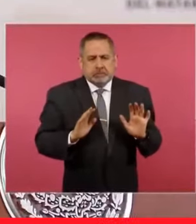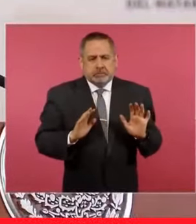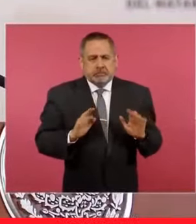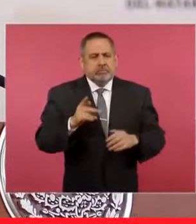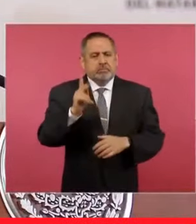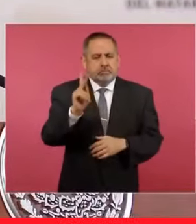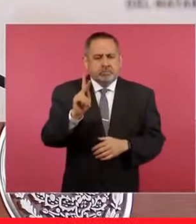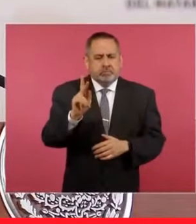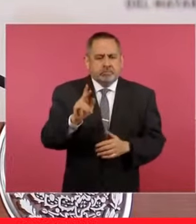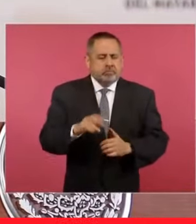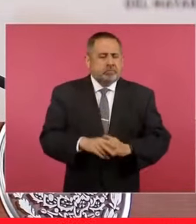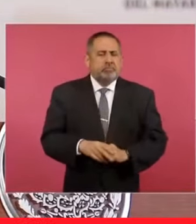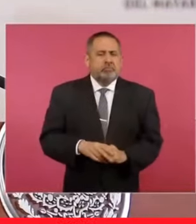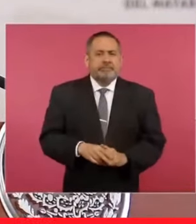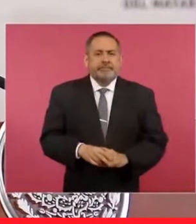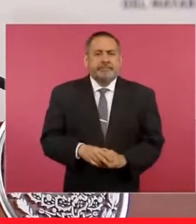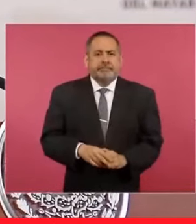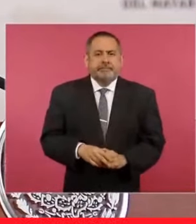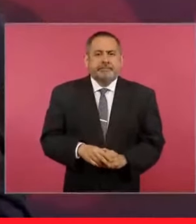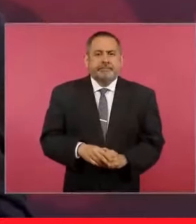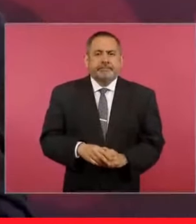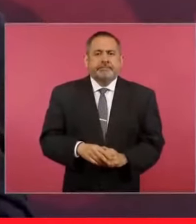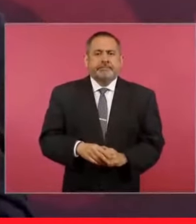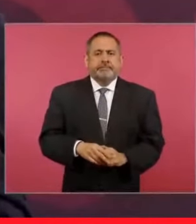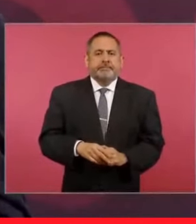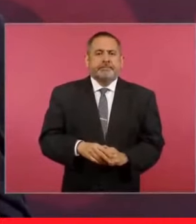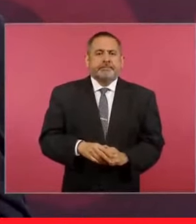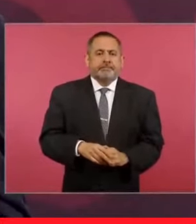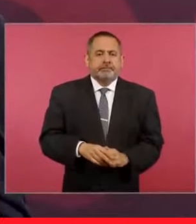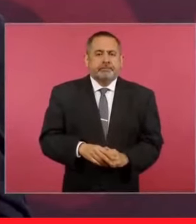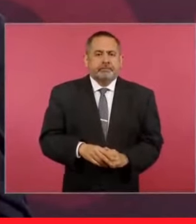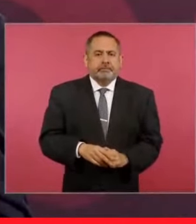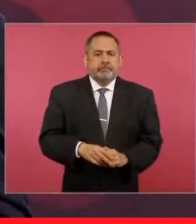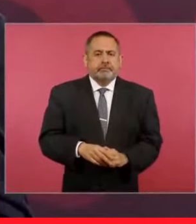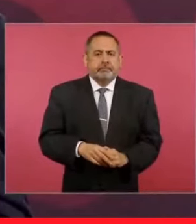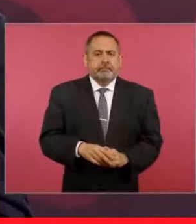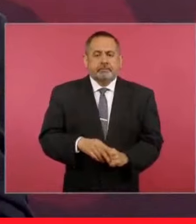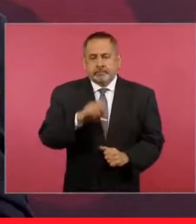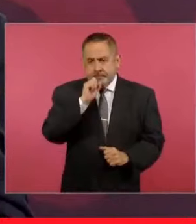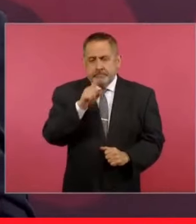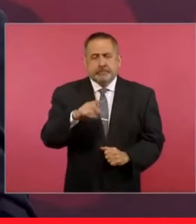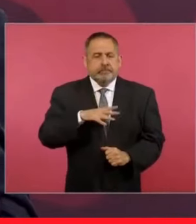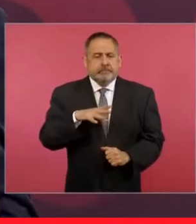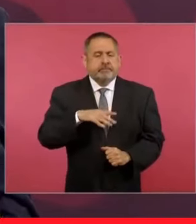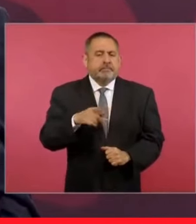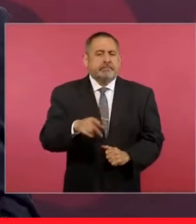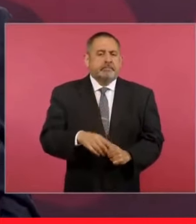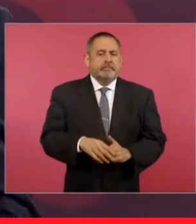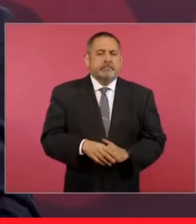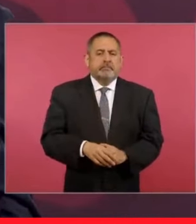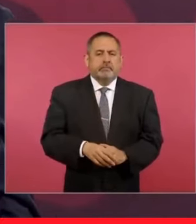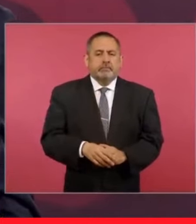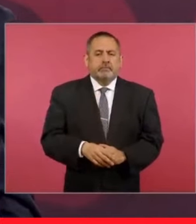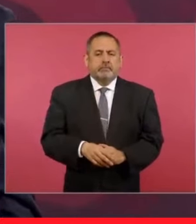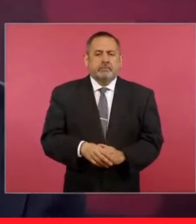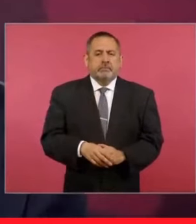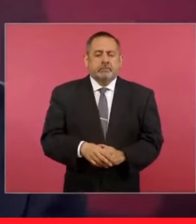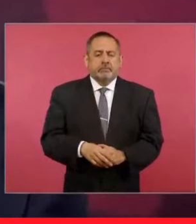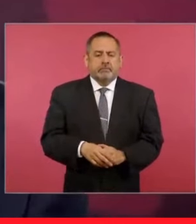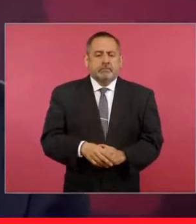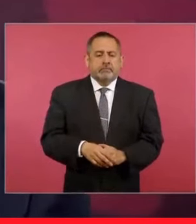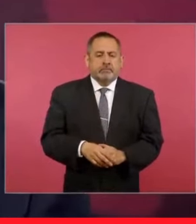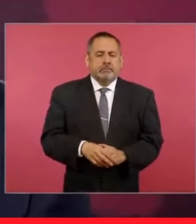pero eh Hay también eh